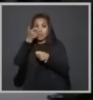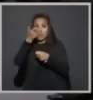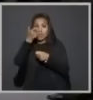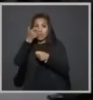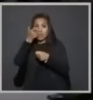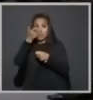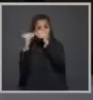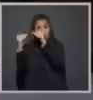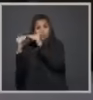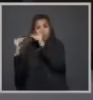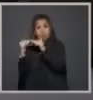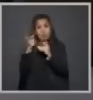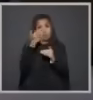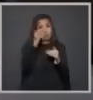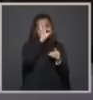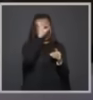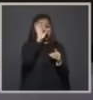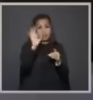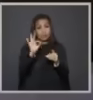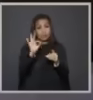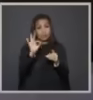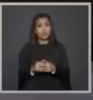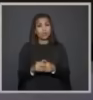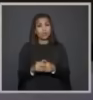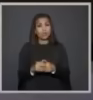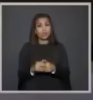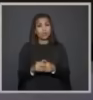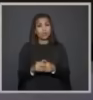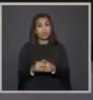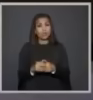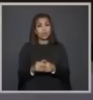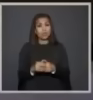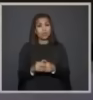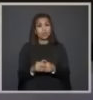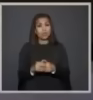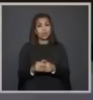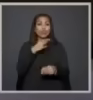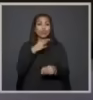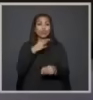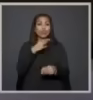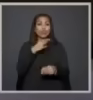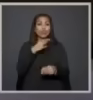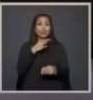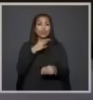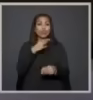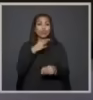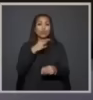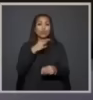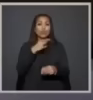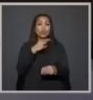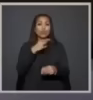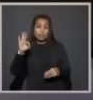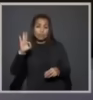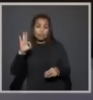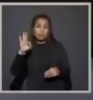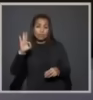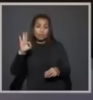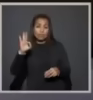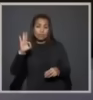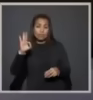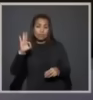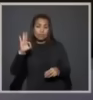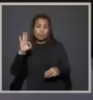Ahora, con el tren Toluca-Ciudad de México y con el aeropuerto que quieren hacer o ya